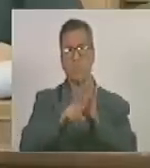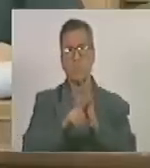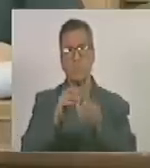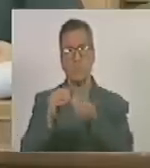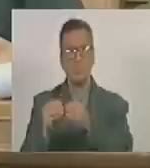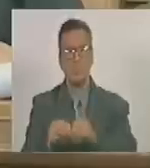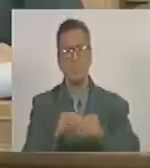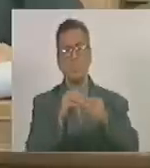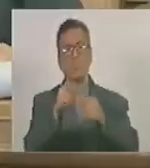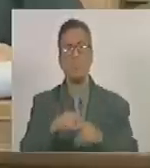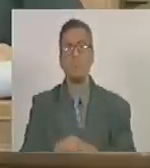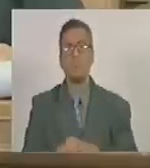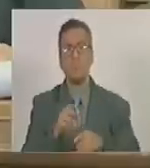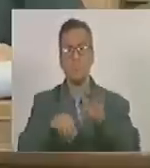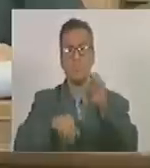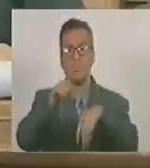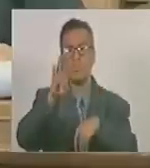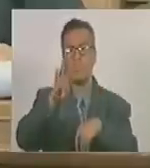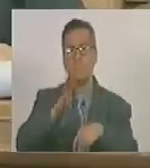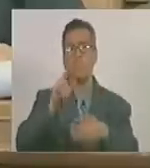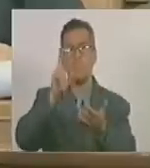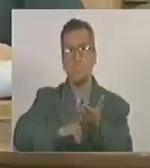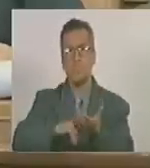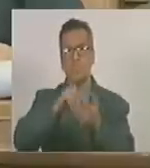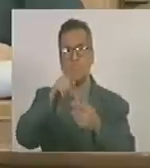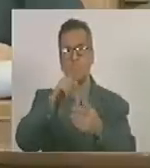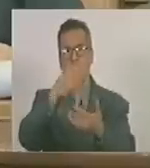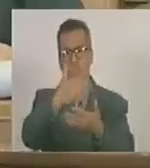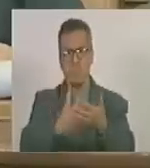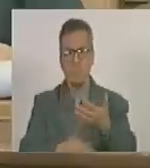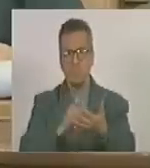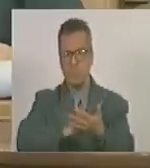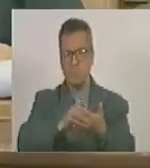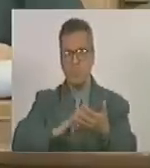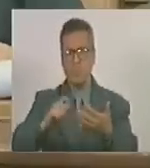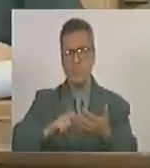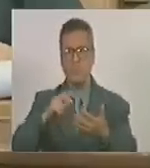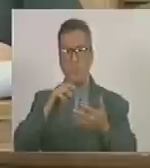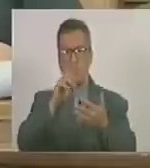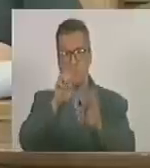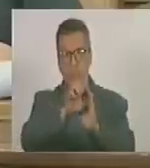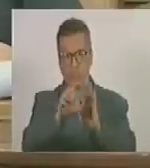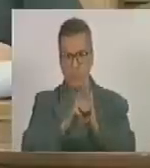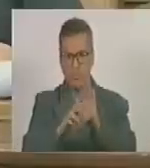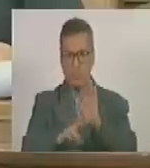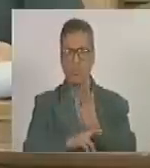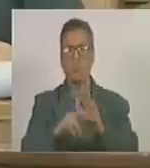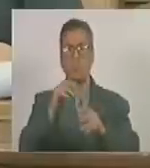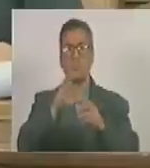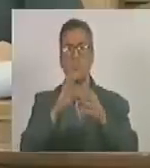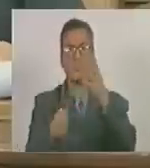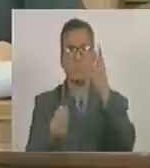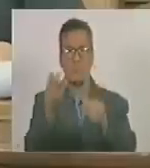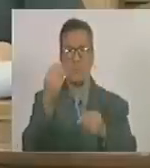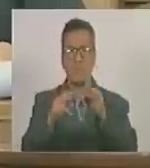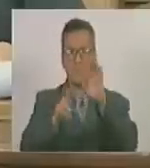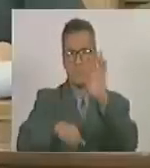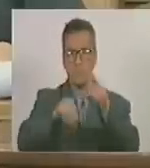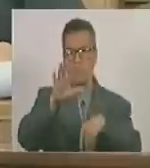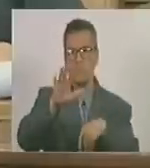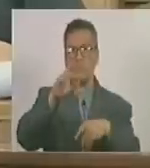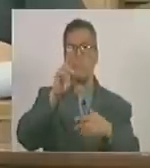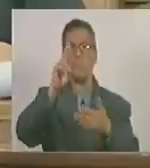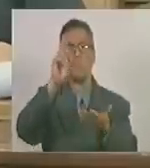la materia. 14. Aprobar el acta constitutiva y estatutos del Consejo Comunal. 15, aprobar